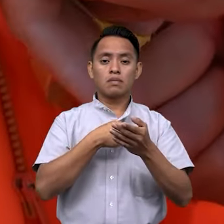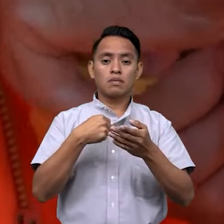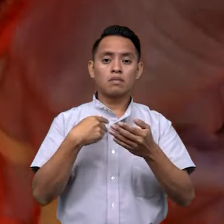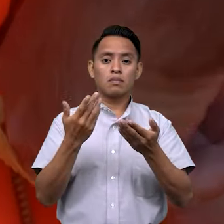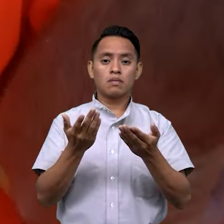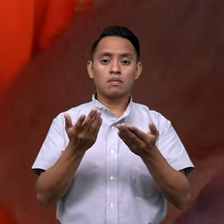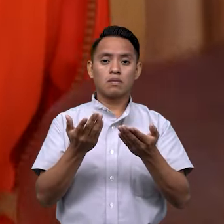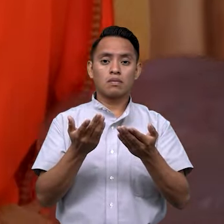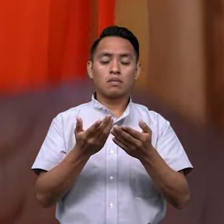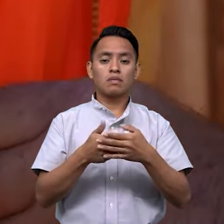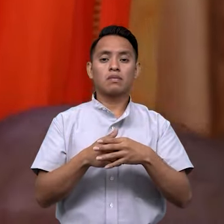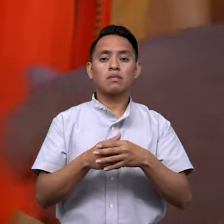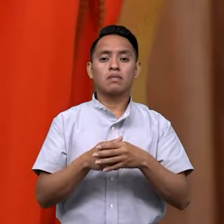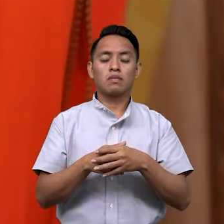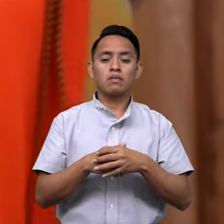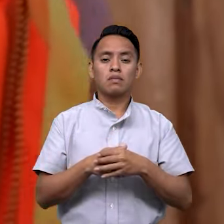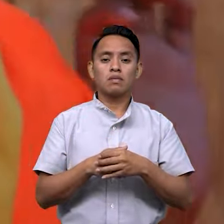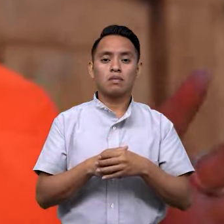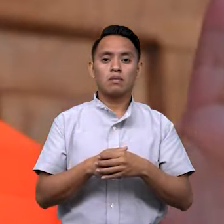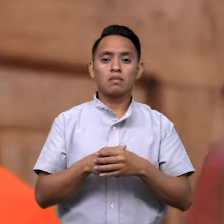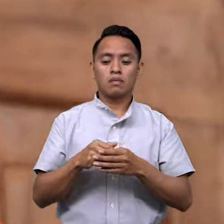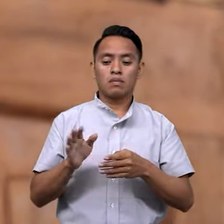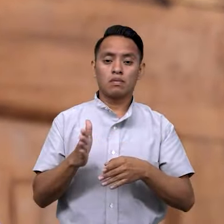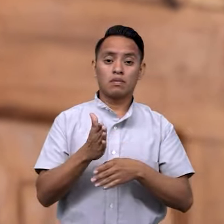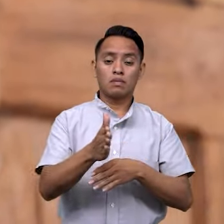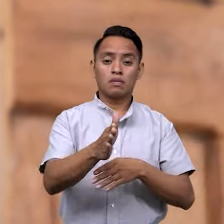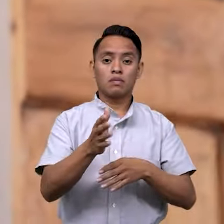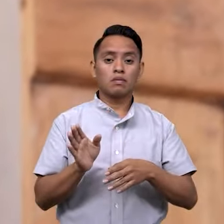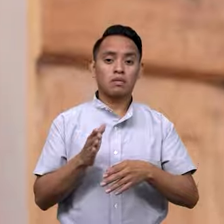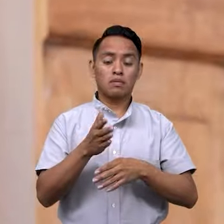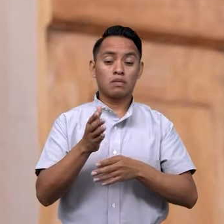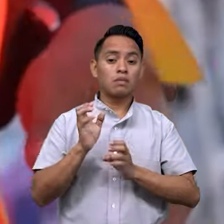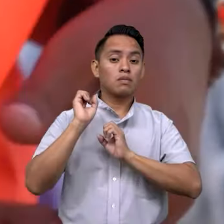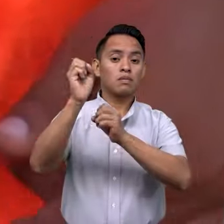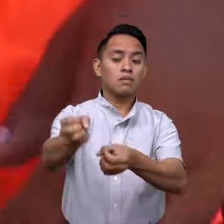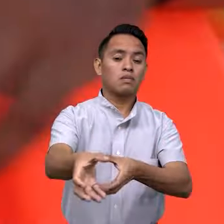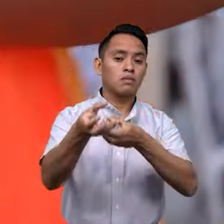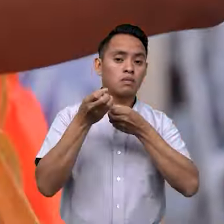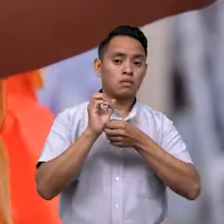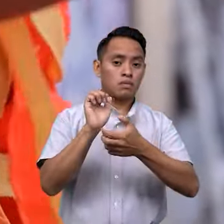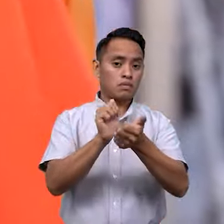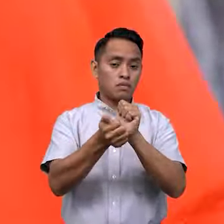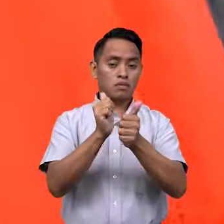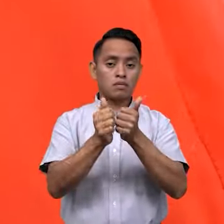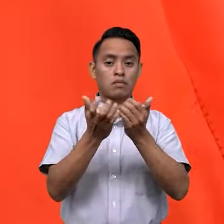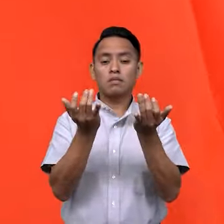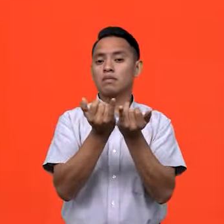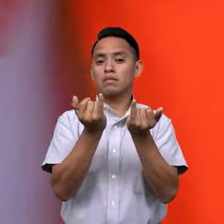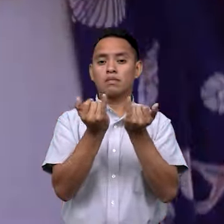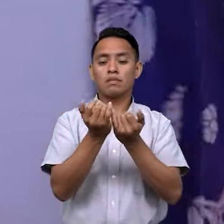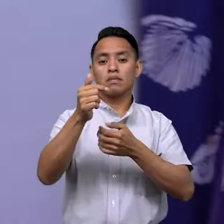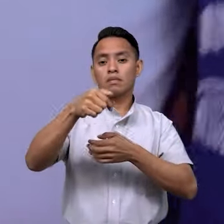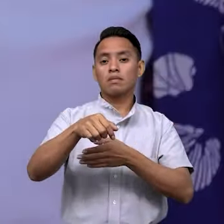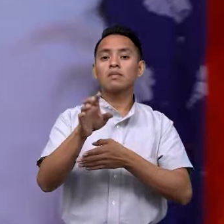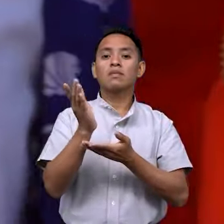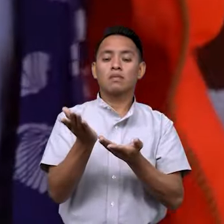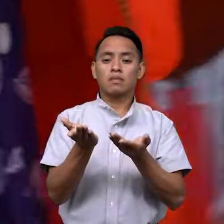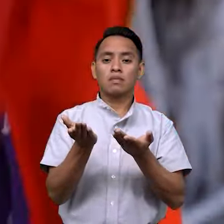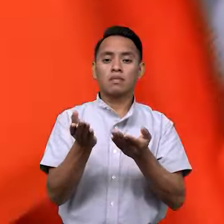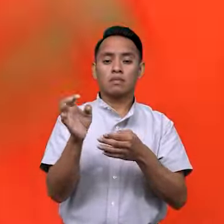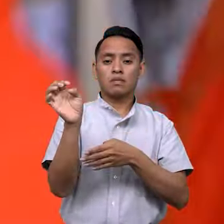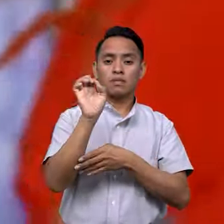como Rana Tour es lo que es la pesca, llámese la pesca deportiva, llámese la pesca a fondo. En este momento, los